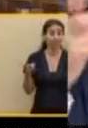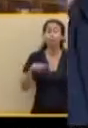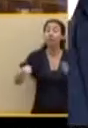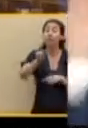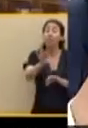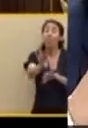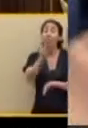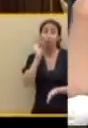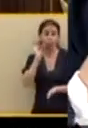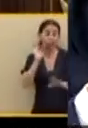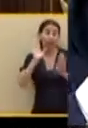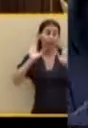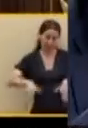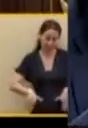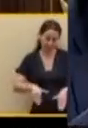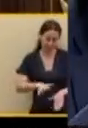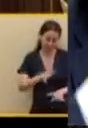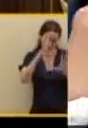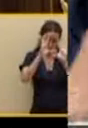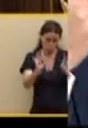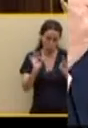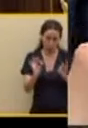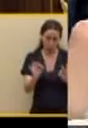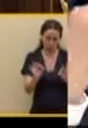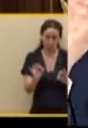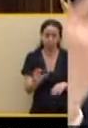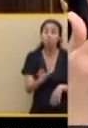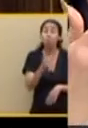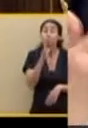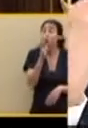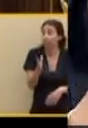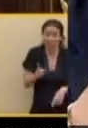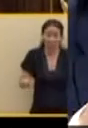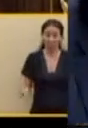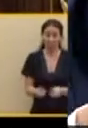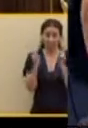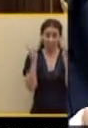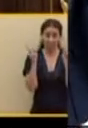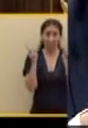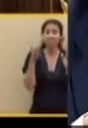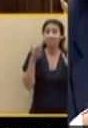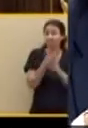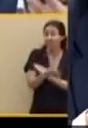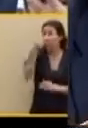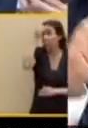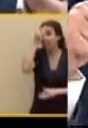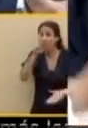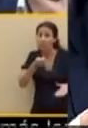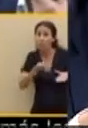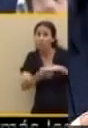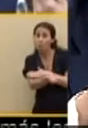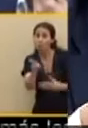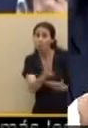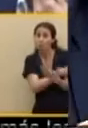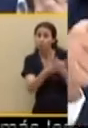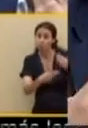no para esto ganar sino para ganar como primero porque insisto no es un tema secundario el gran